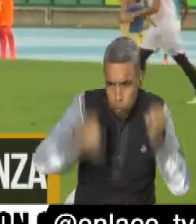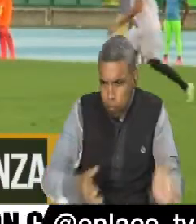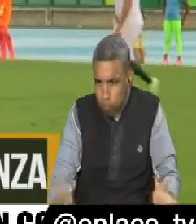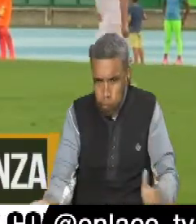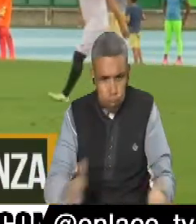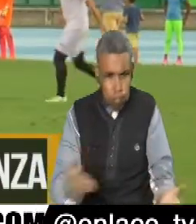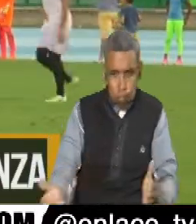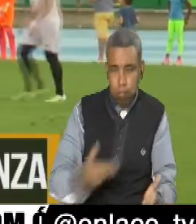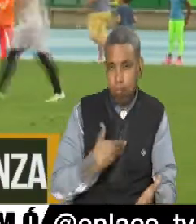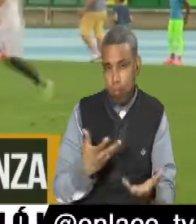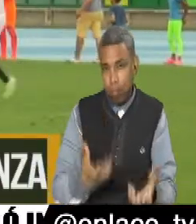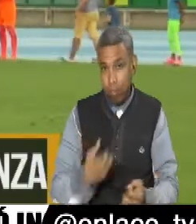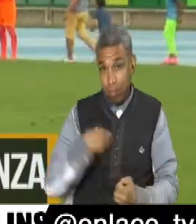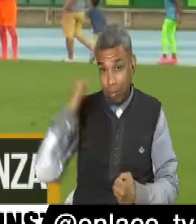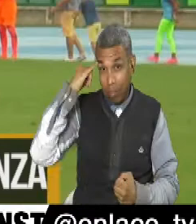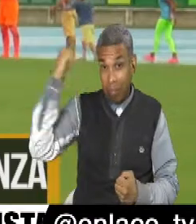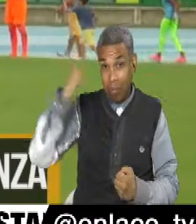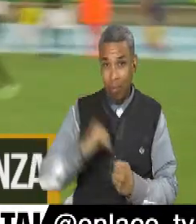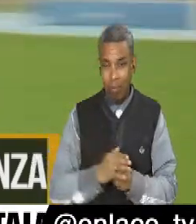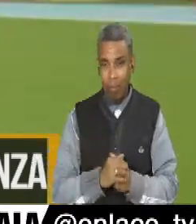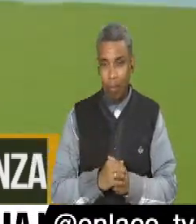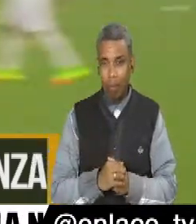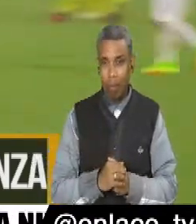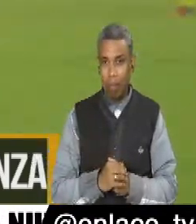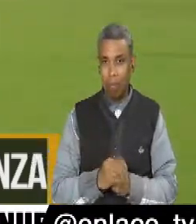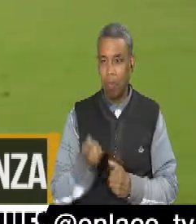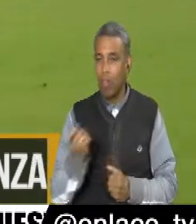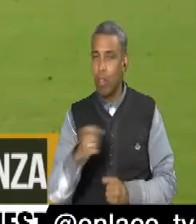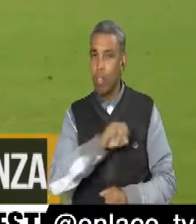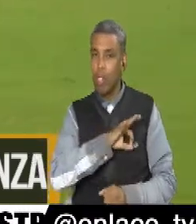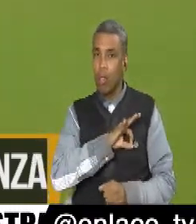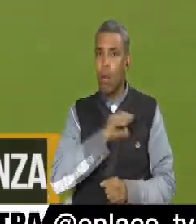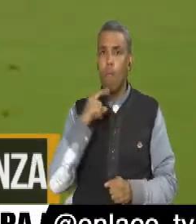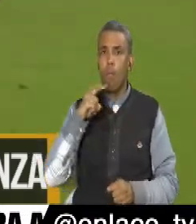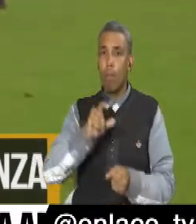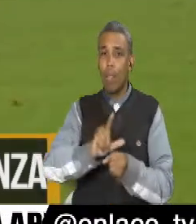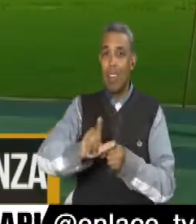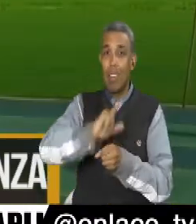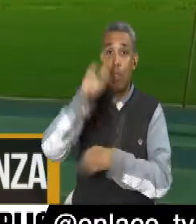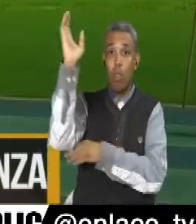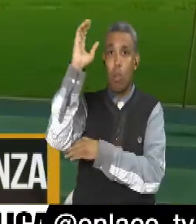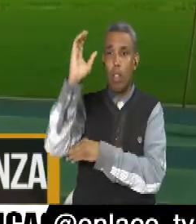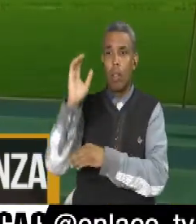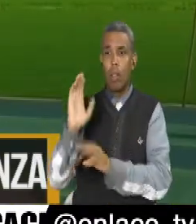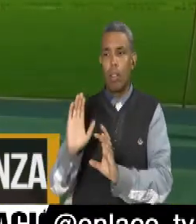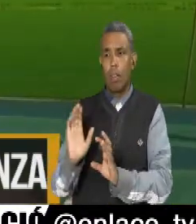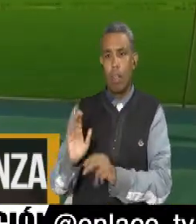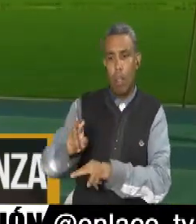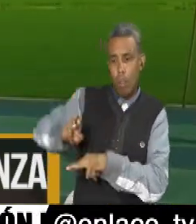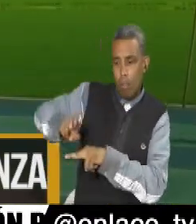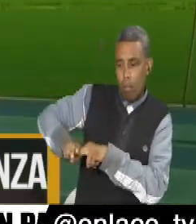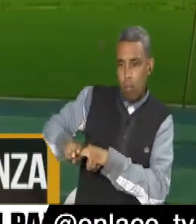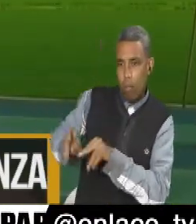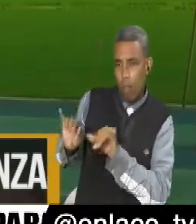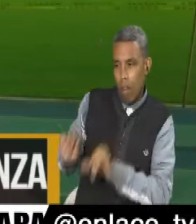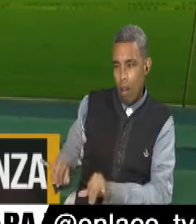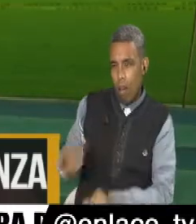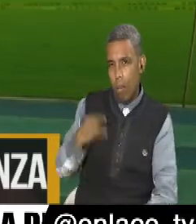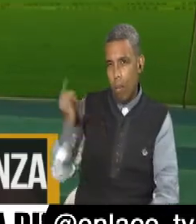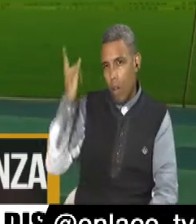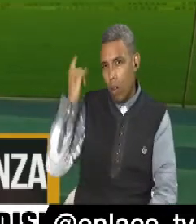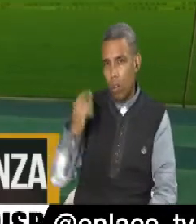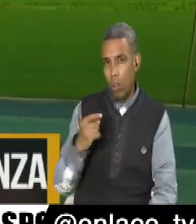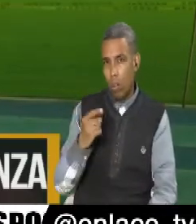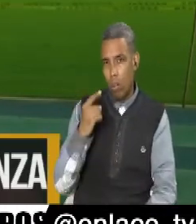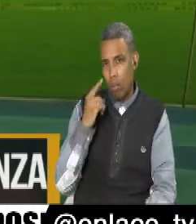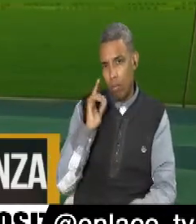Vamos a ver qué pueda estar el sábado contra Bucaramanga, así sea de emergente, para que tengamos un